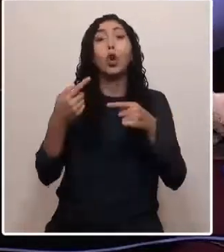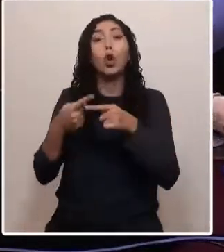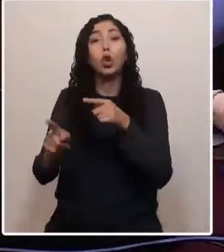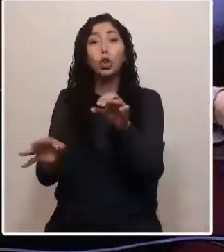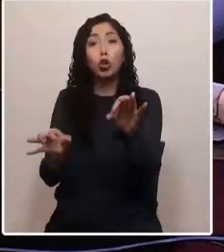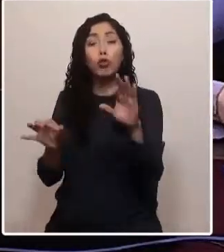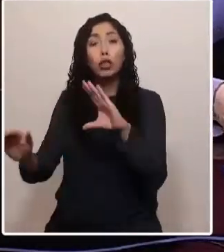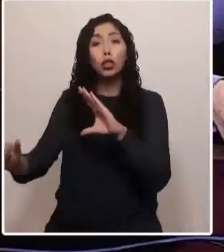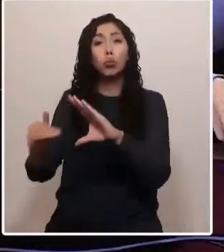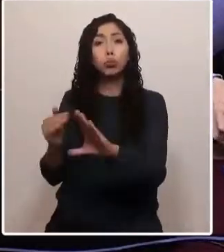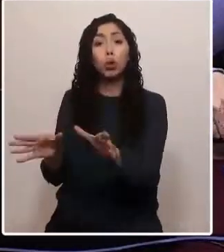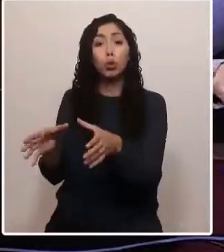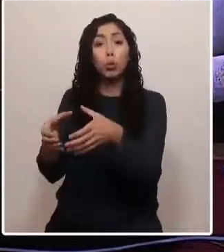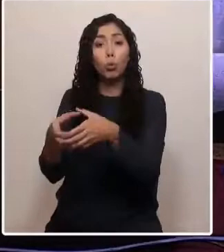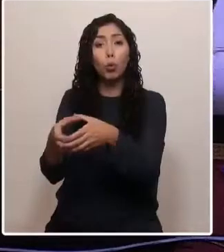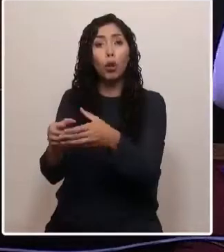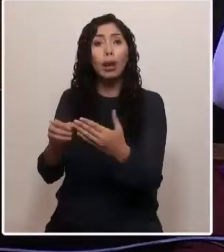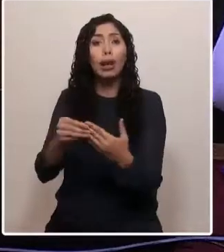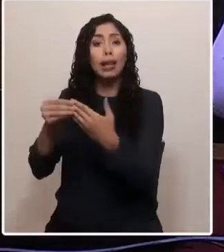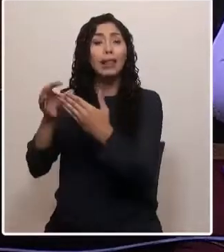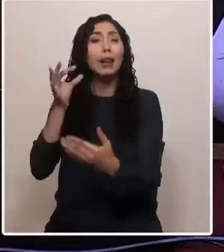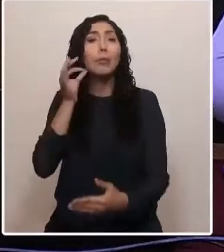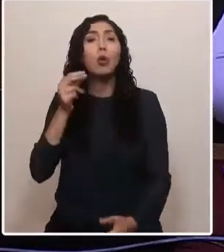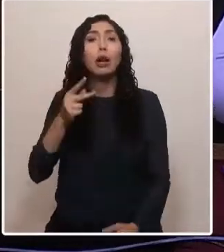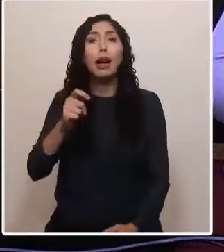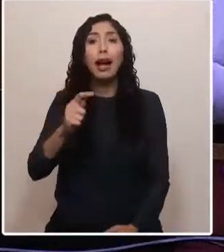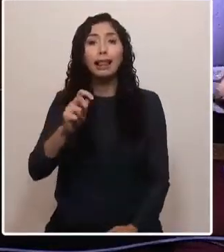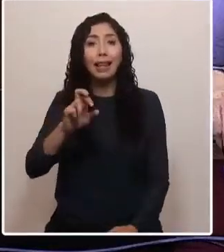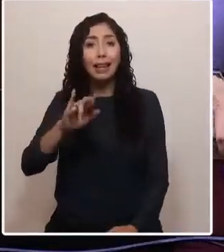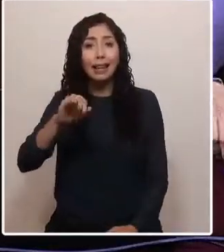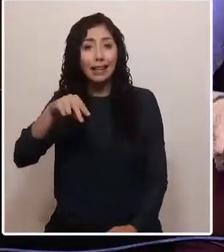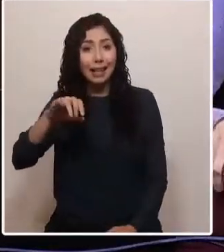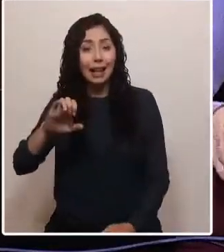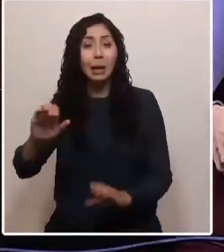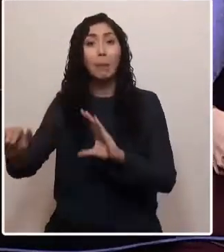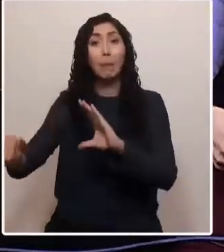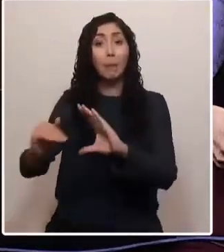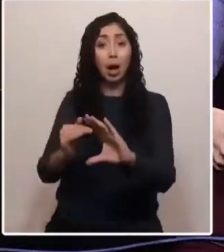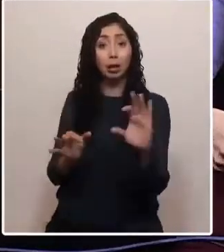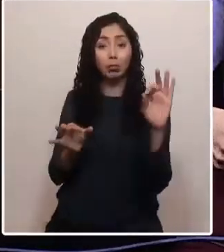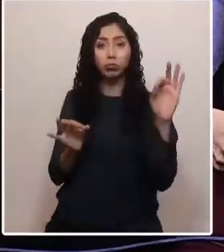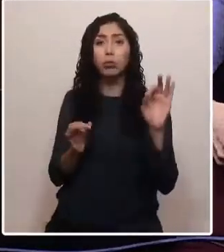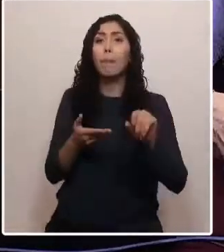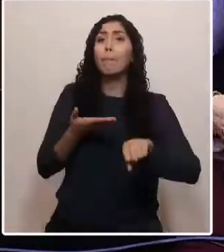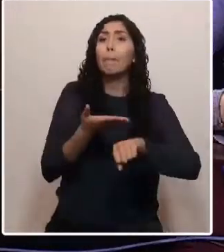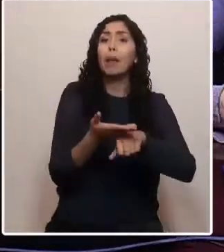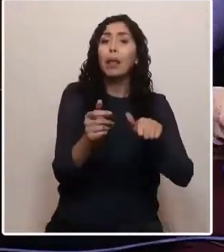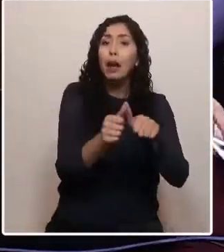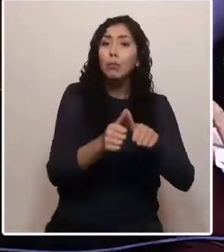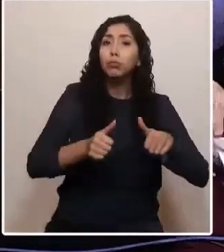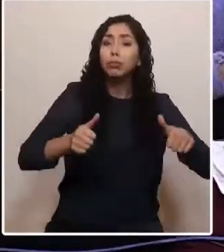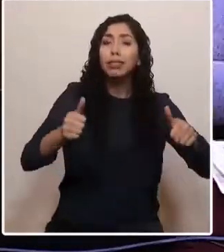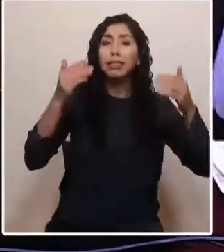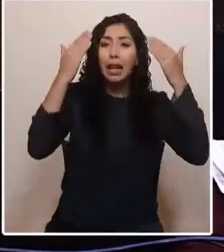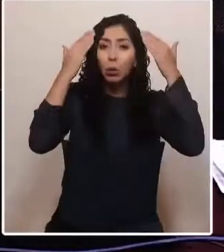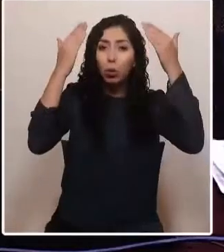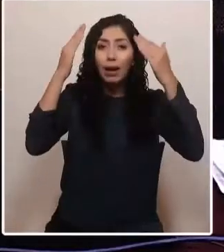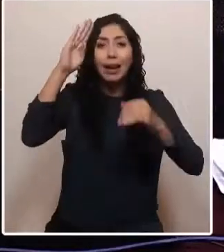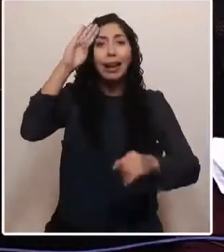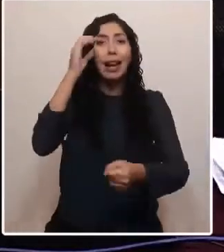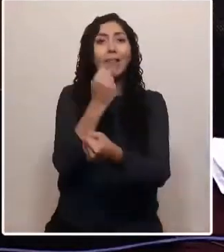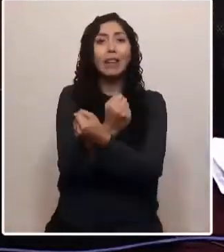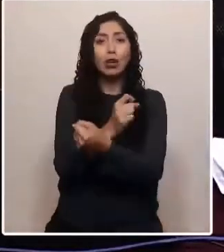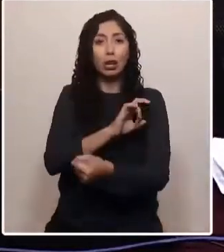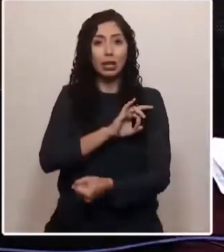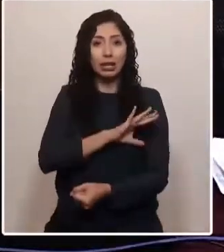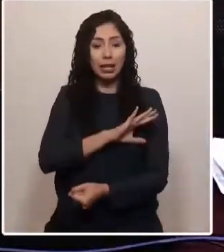constituyentes, encabezados por la convencional señora Catherine Montealegre, mediante el cual solicita a la mesa directiva saludar a Carabineros de Chile en conmemoración